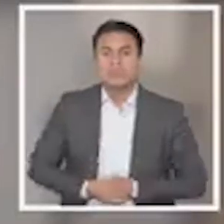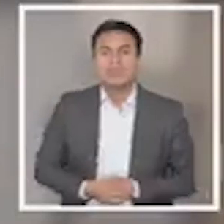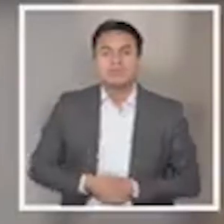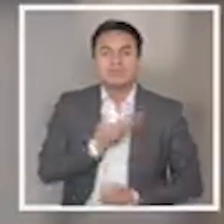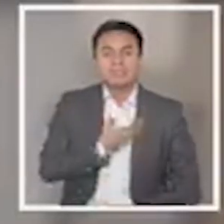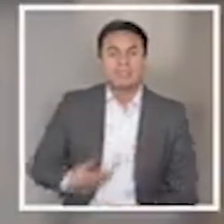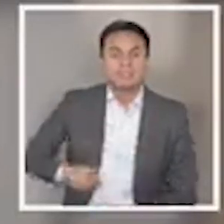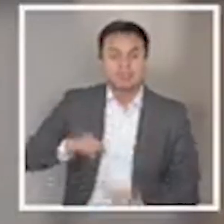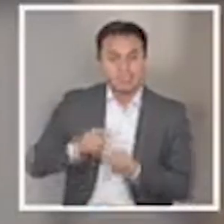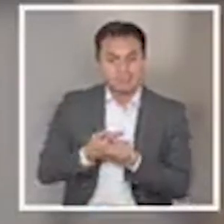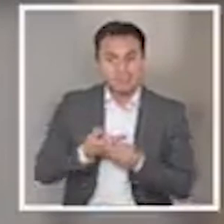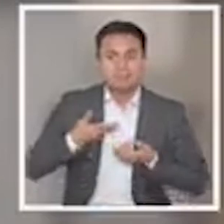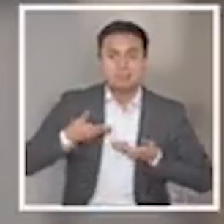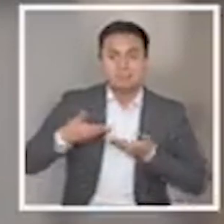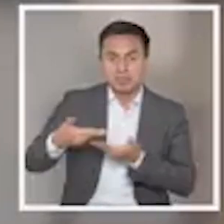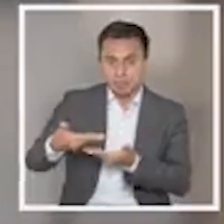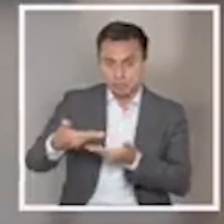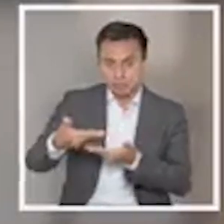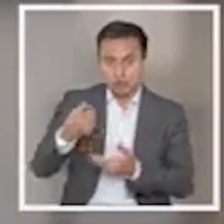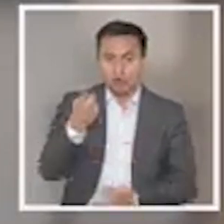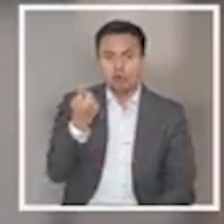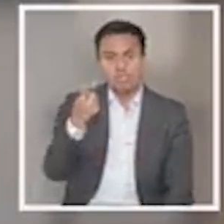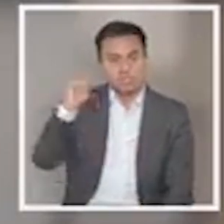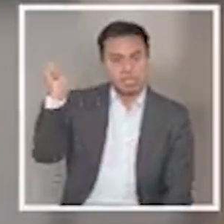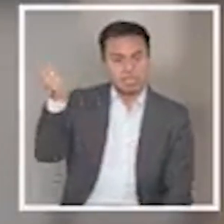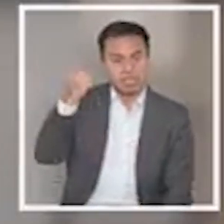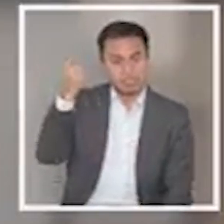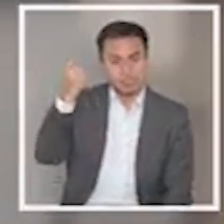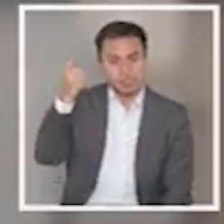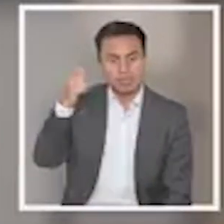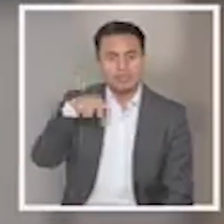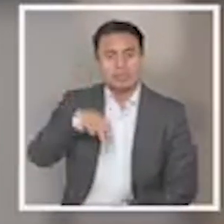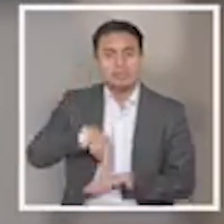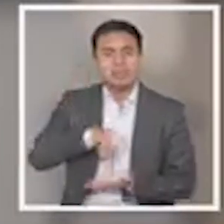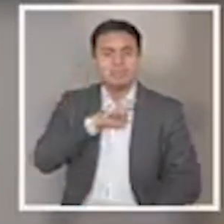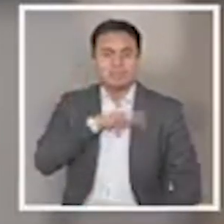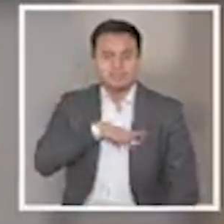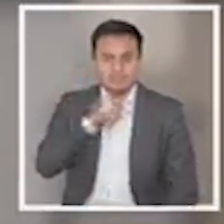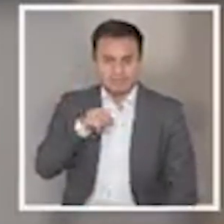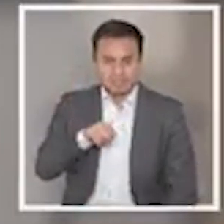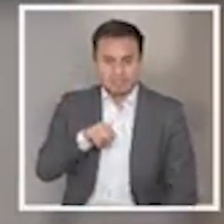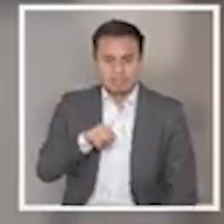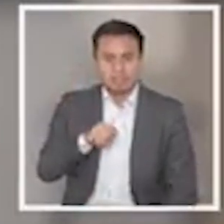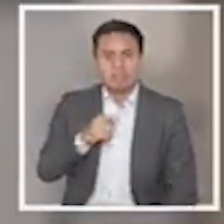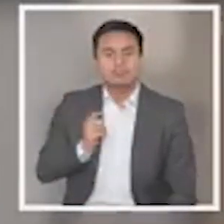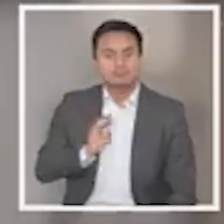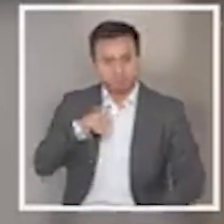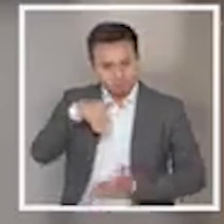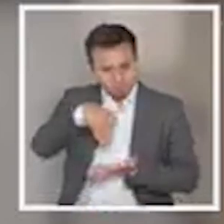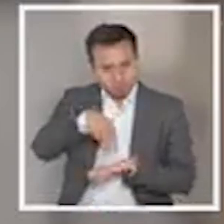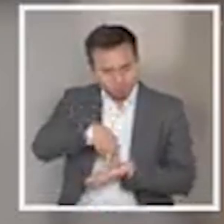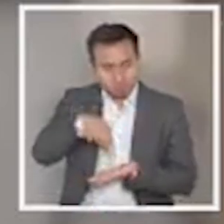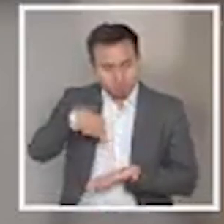El presidente, una vez más, hoy me invitó a estar el 11 de septiembre en Chile y aquí estaré,